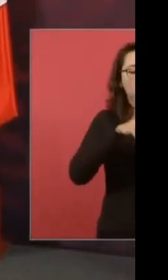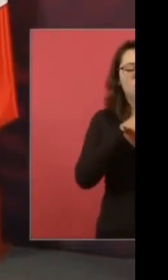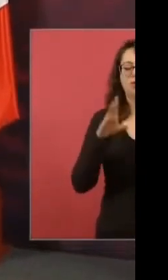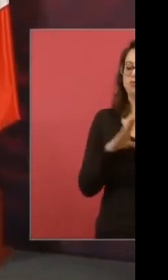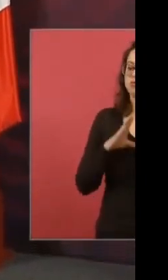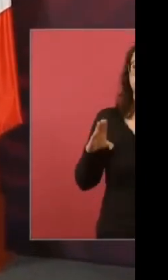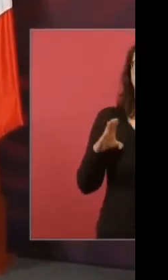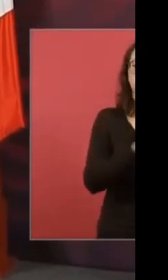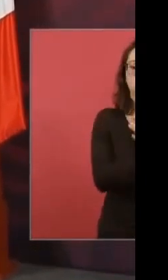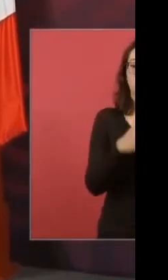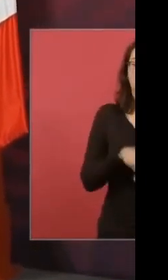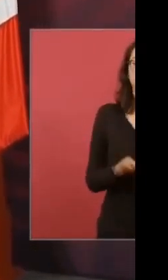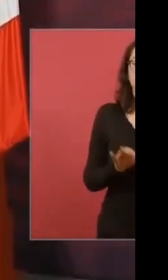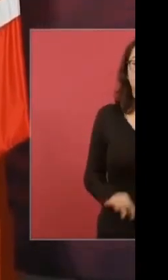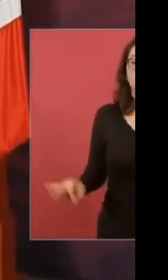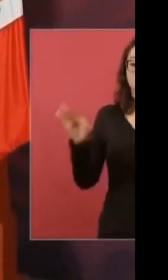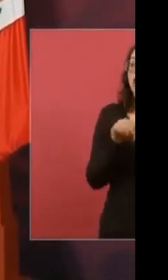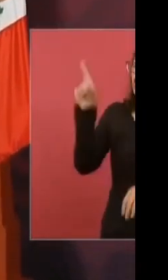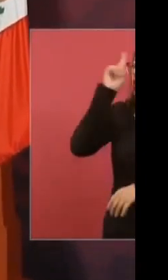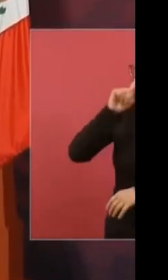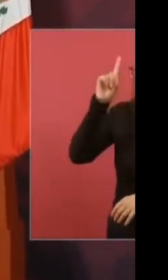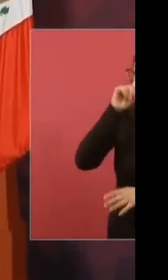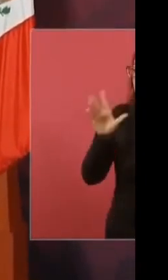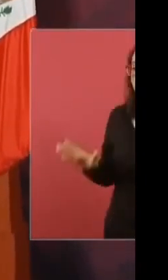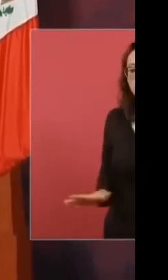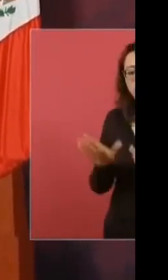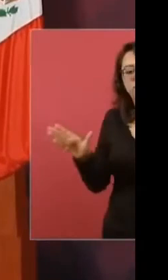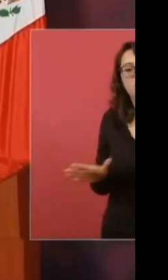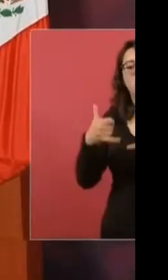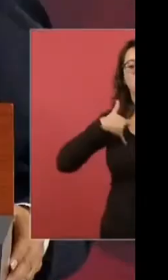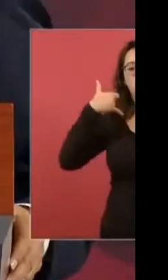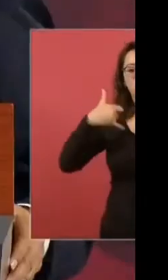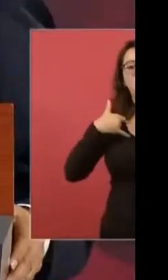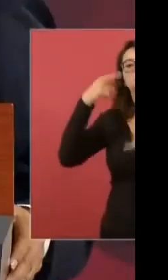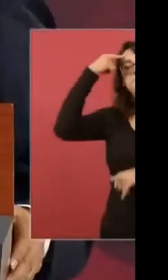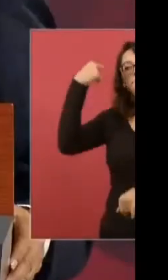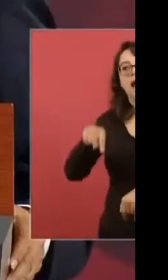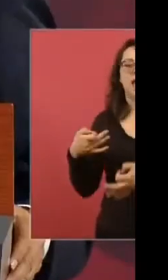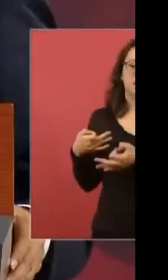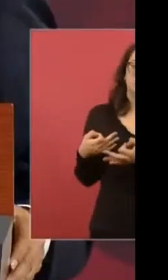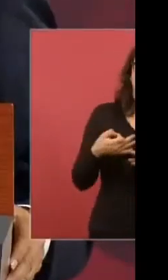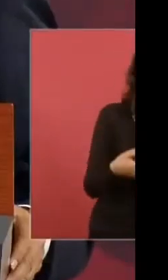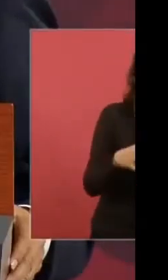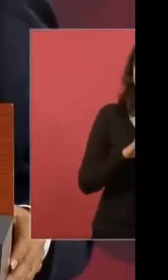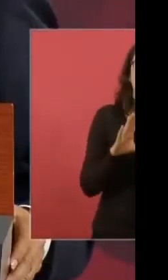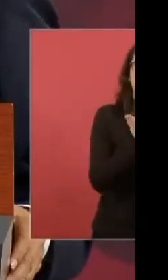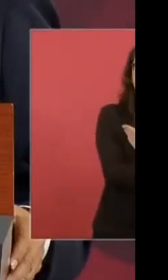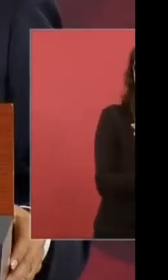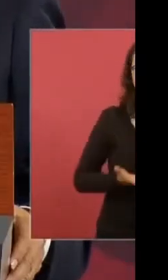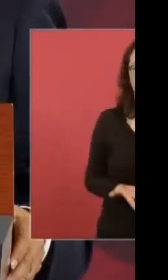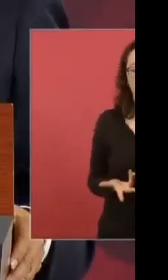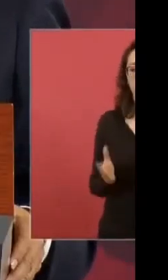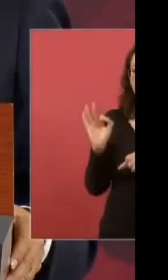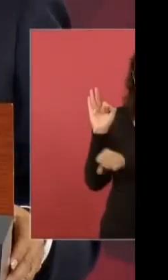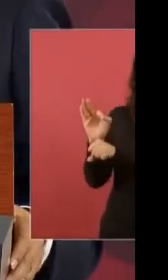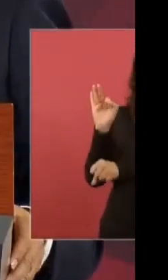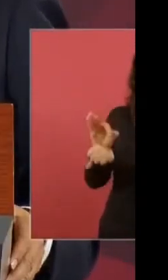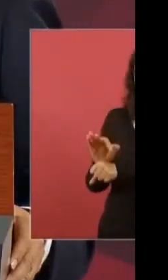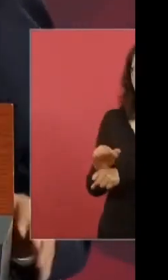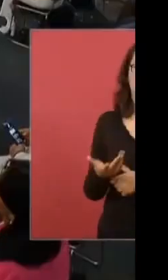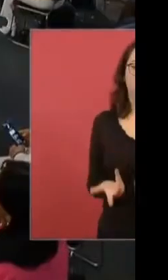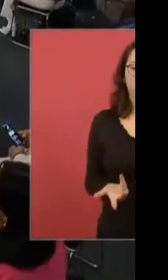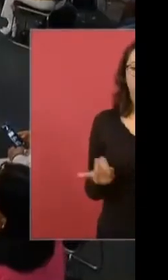y sobre todo a los jóvenes que no los enganchen ni con la música